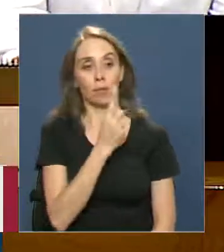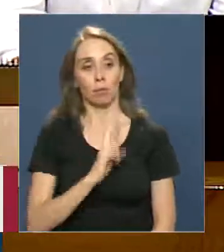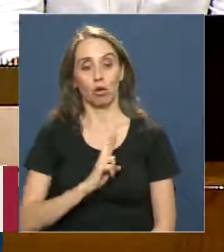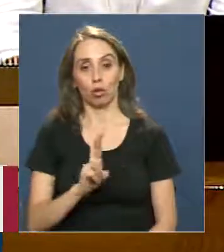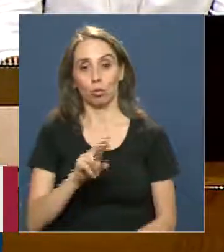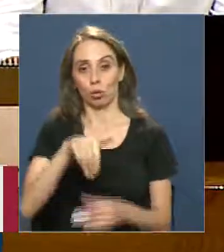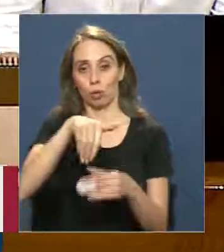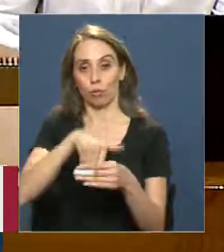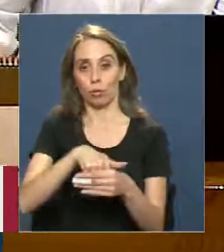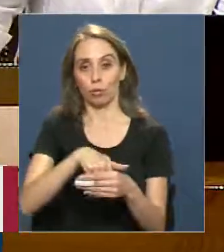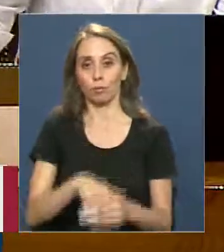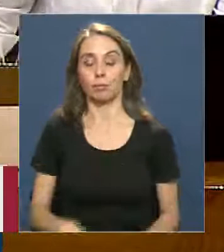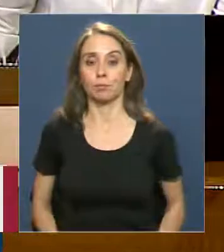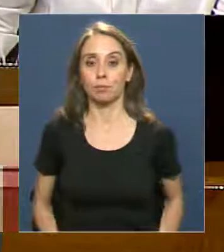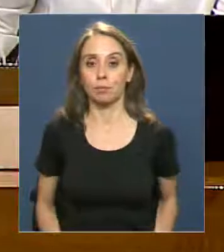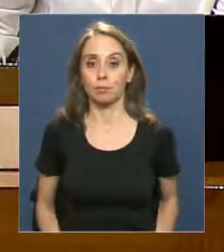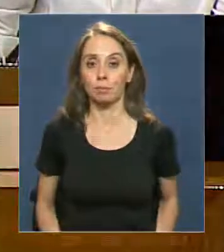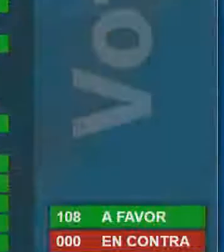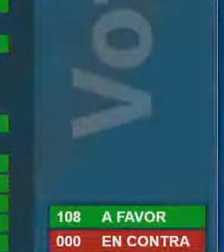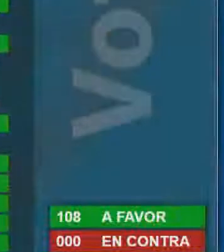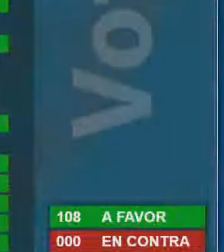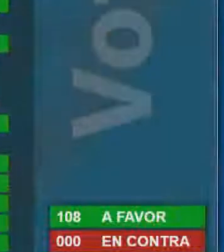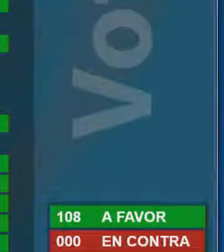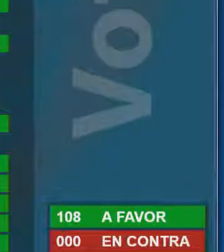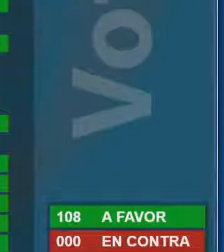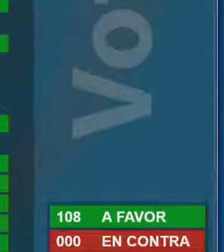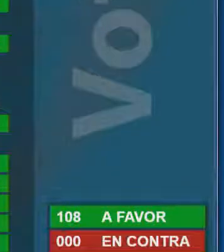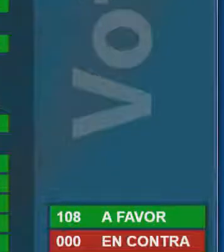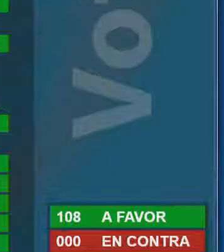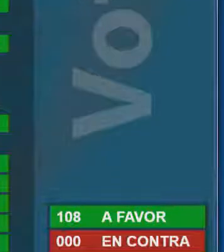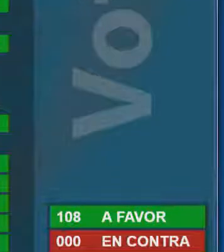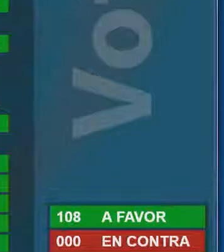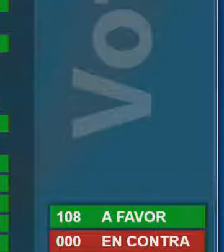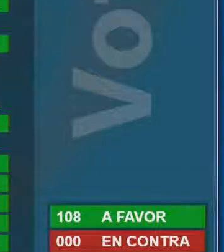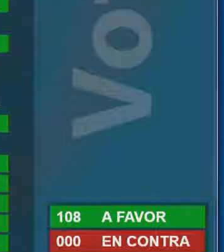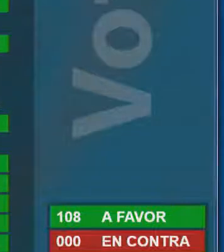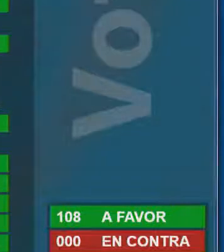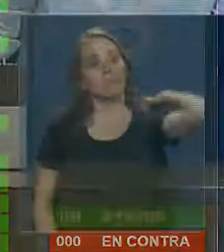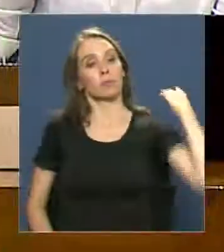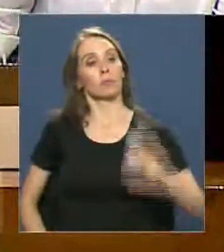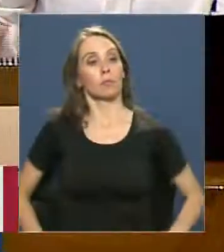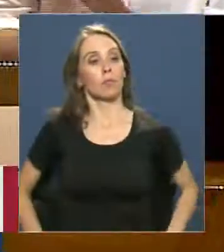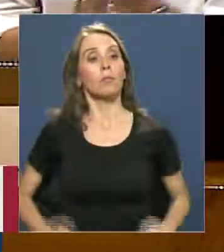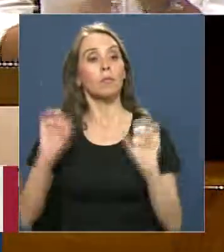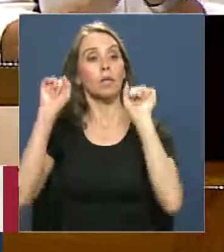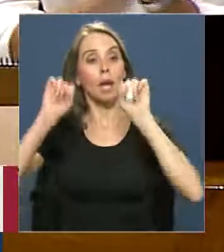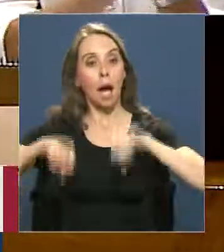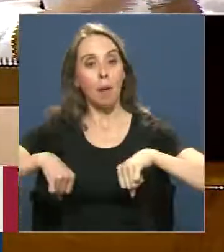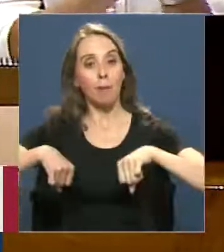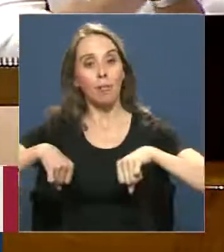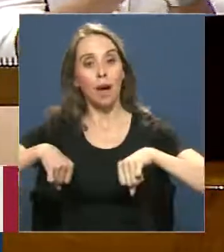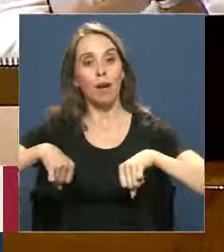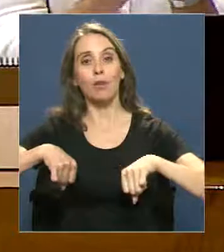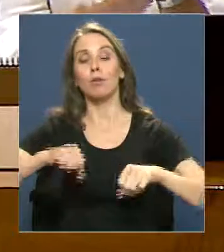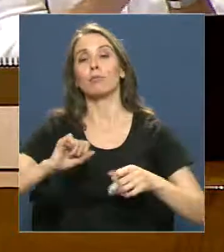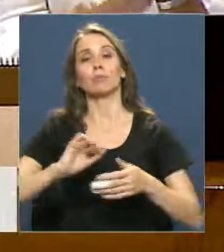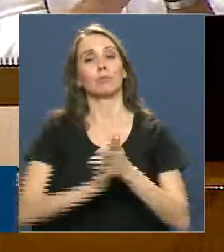Resultados de la votación. Por la afirmativa, 108 votos. Aprobado por